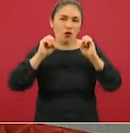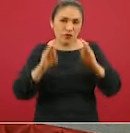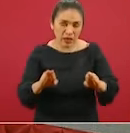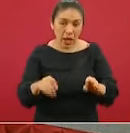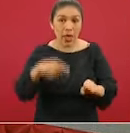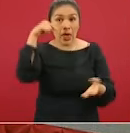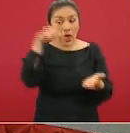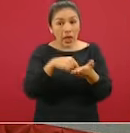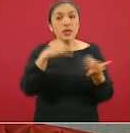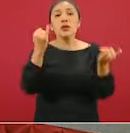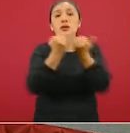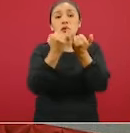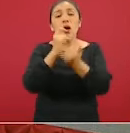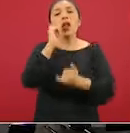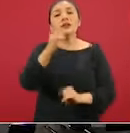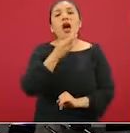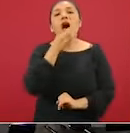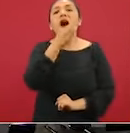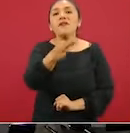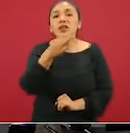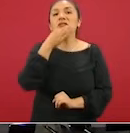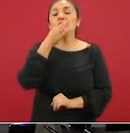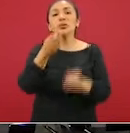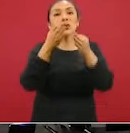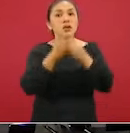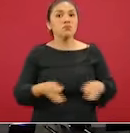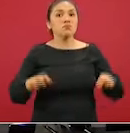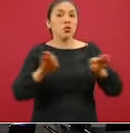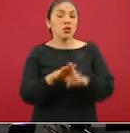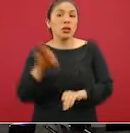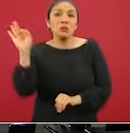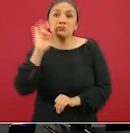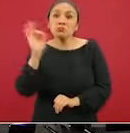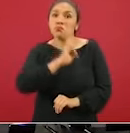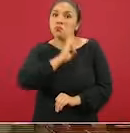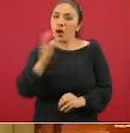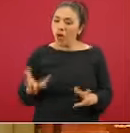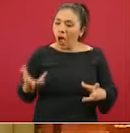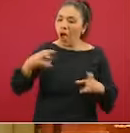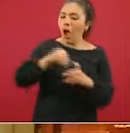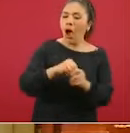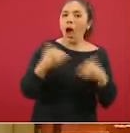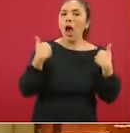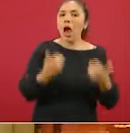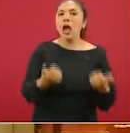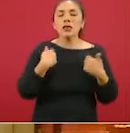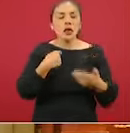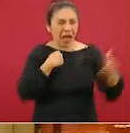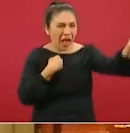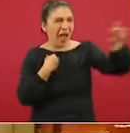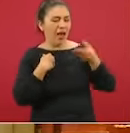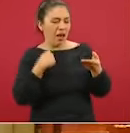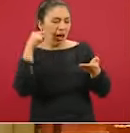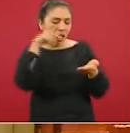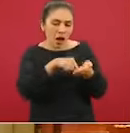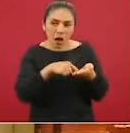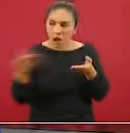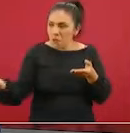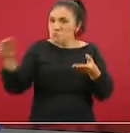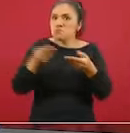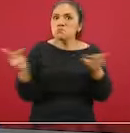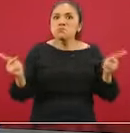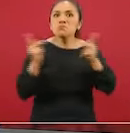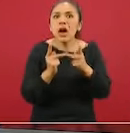de todas maneras constituyen una señal importante que en un momento puede complementar algo que estamos esperando confirmar en un